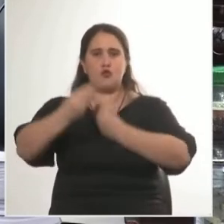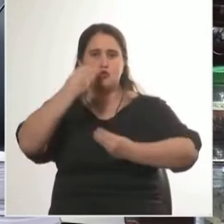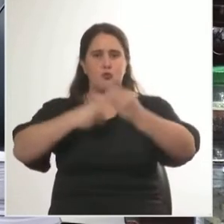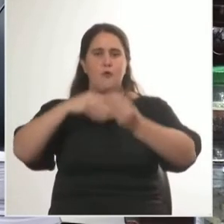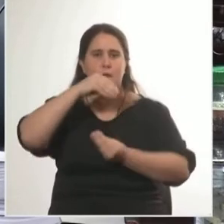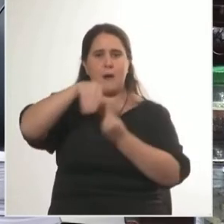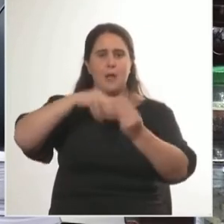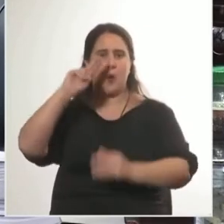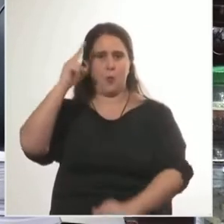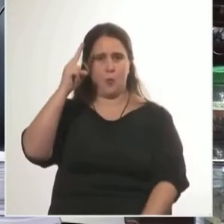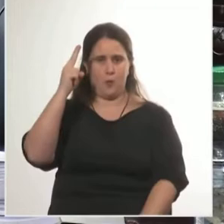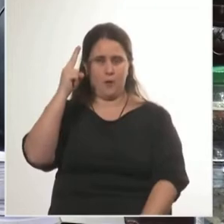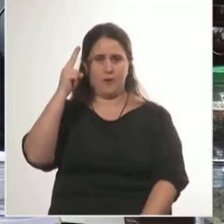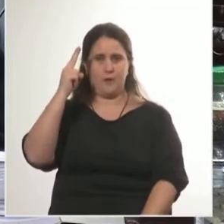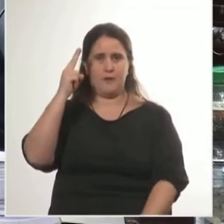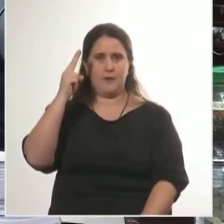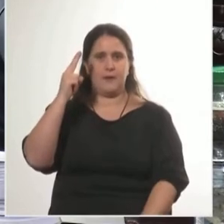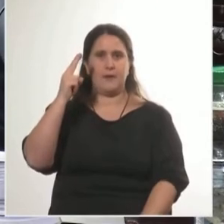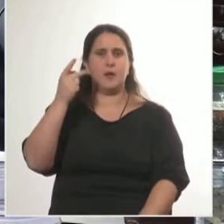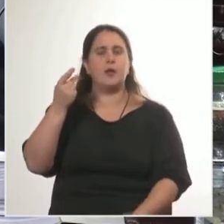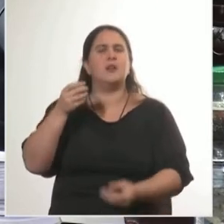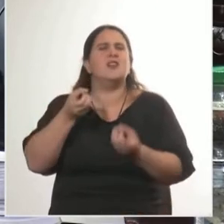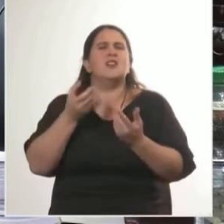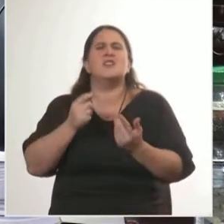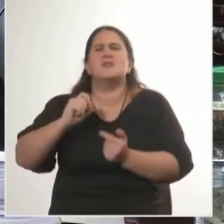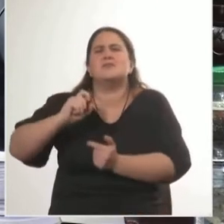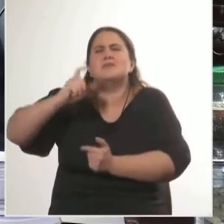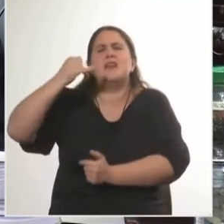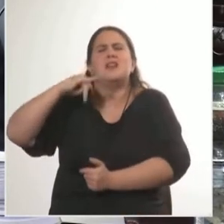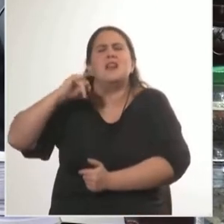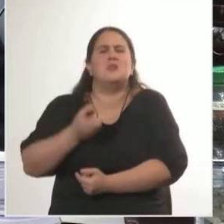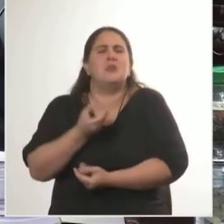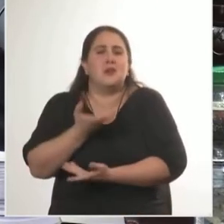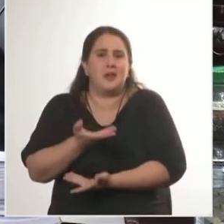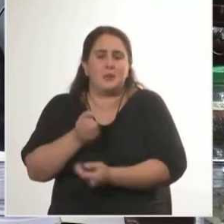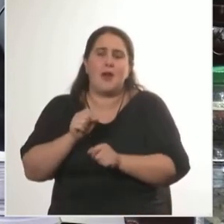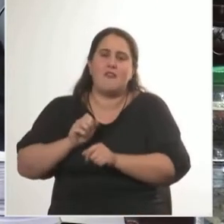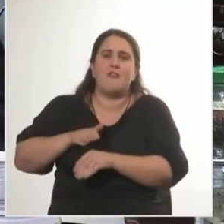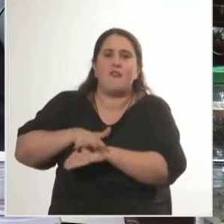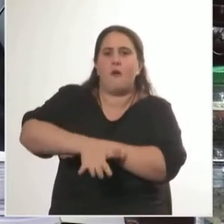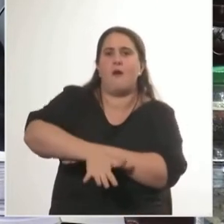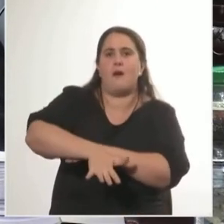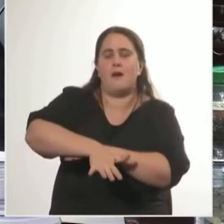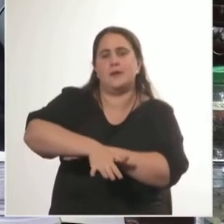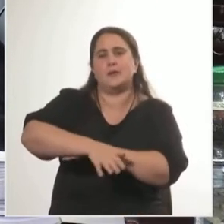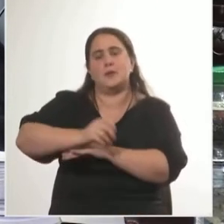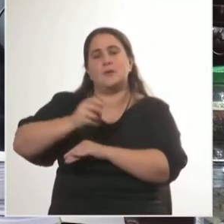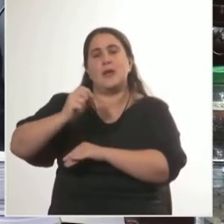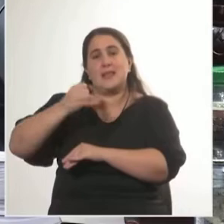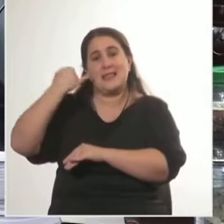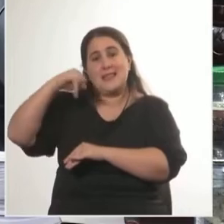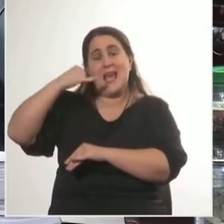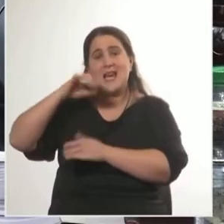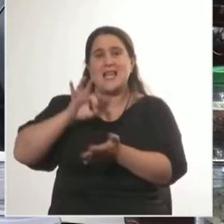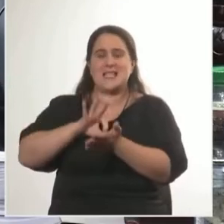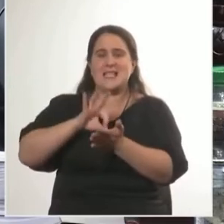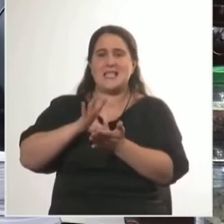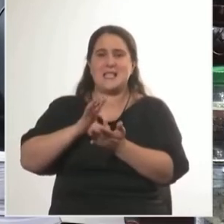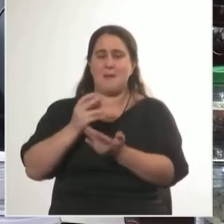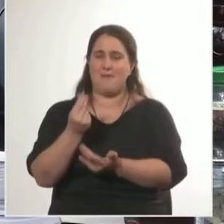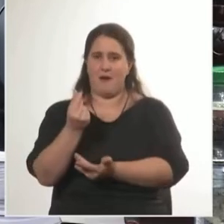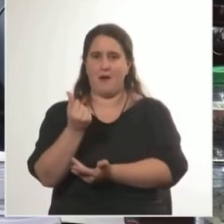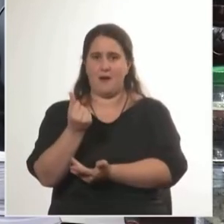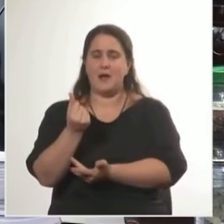las familias uruguayas. ¿Cuál es la lógica de subir la tasa de interés? Bueno, influenciar las tasas de interés del sistema